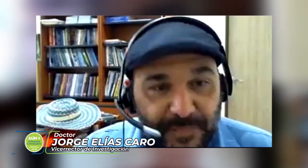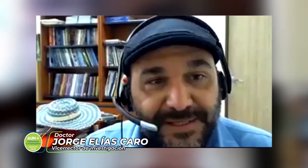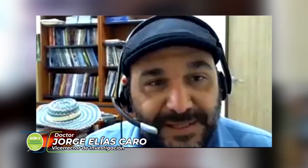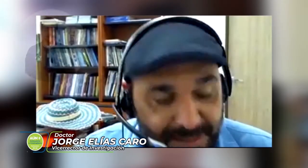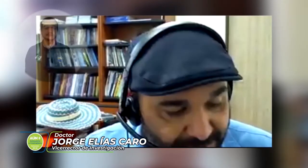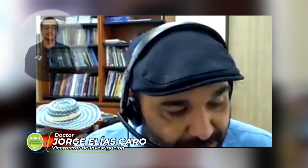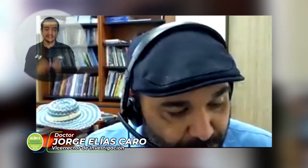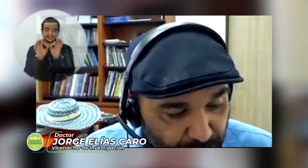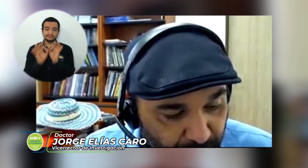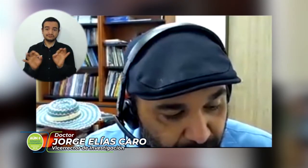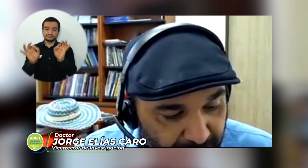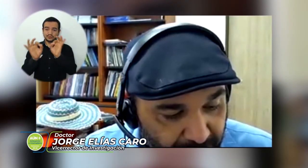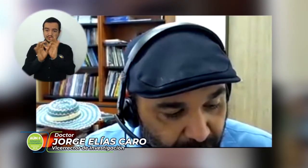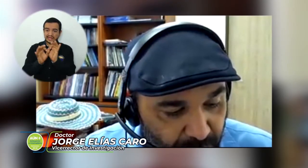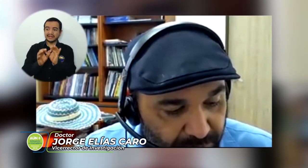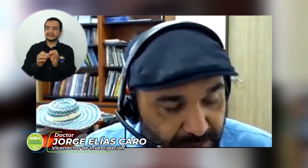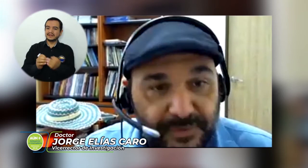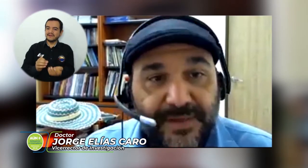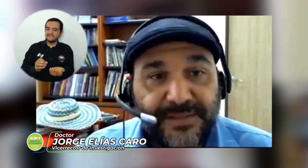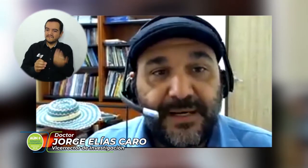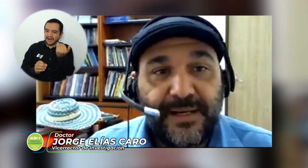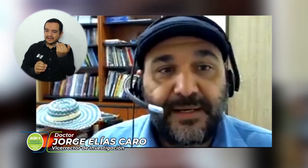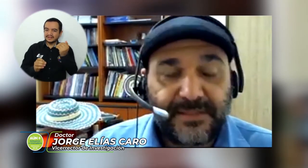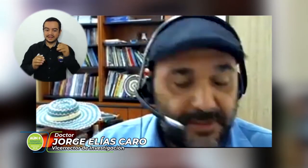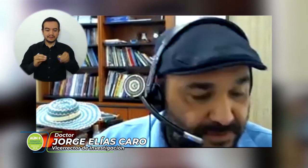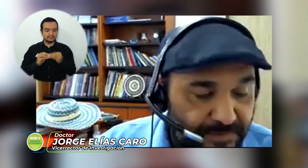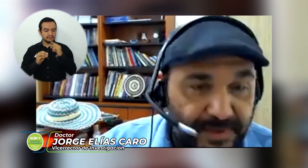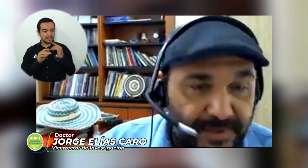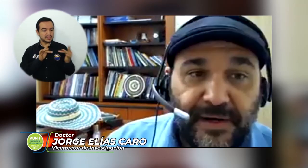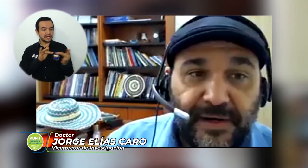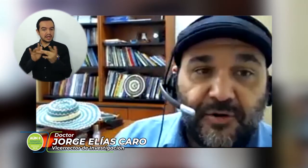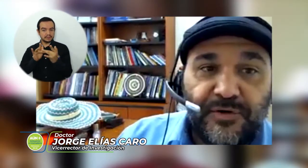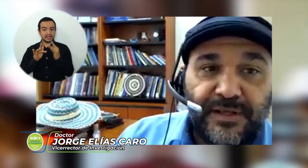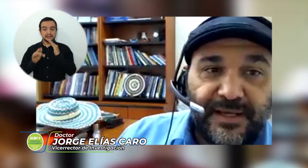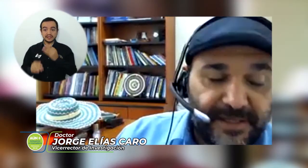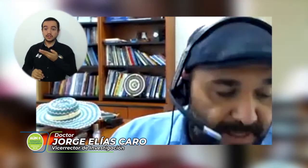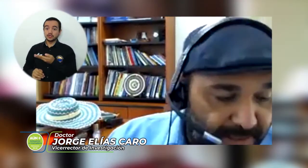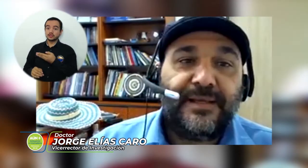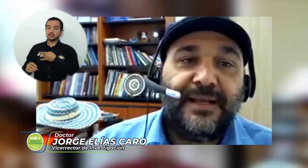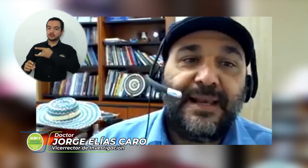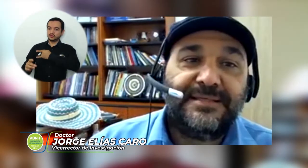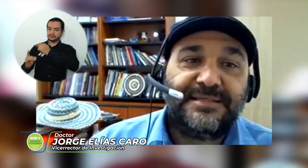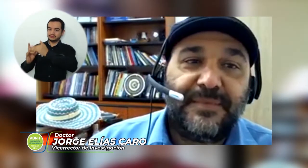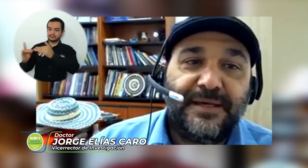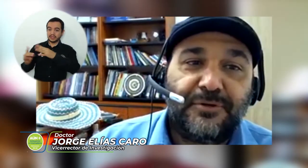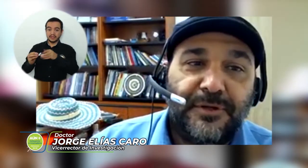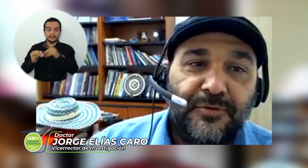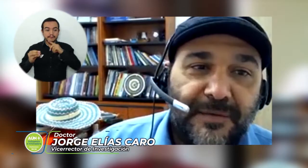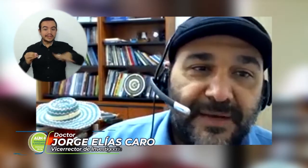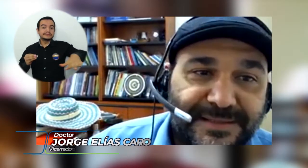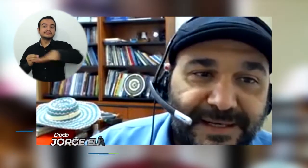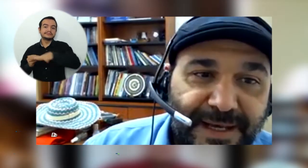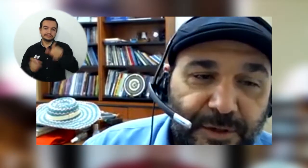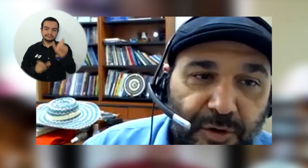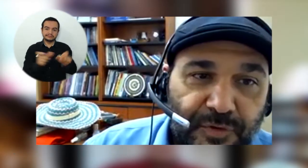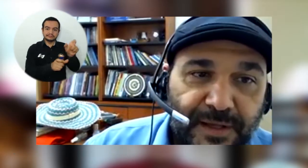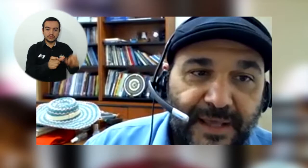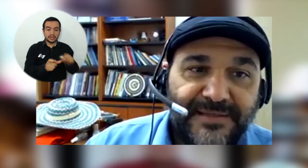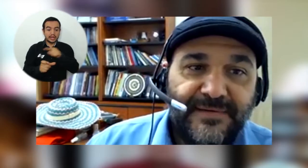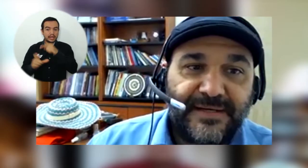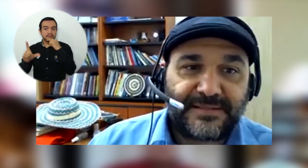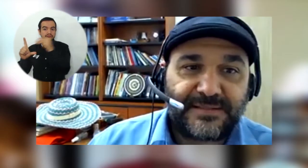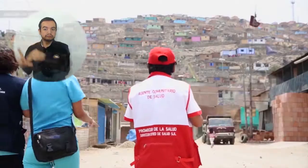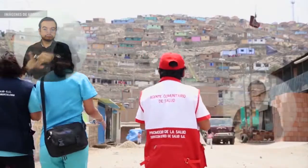Necesario y pertinente no solo para la comunidad unimagdalena, sino también para la comunidad en general, el lanzamiento de una maestría en